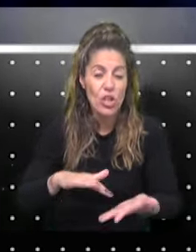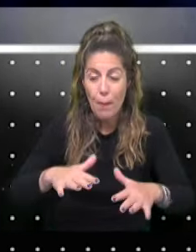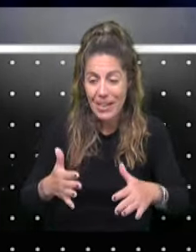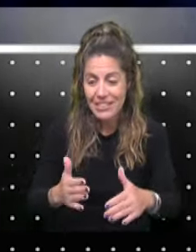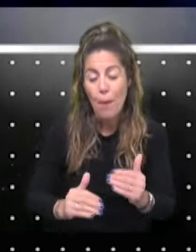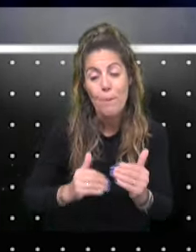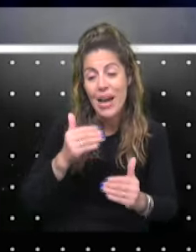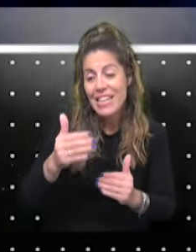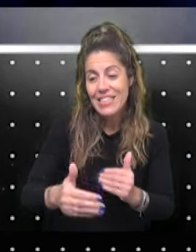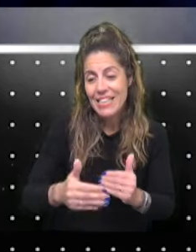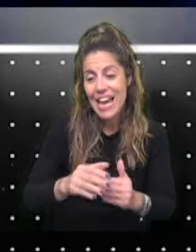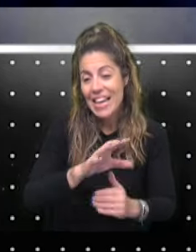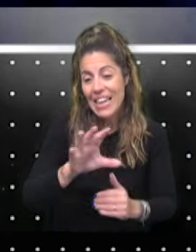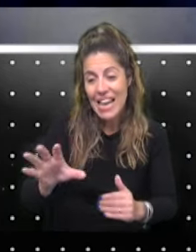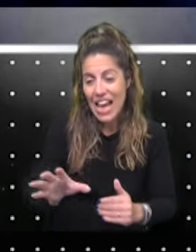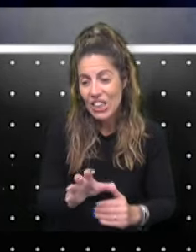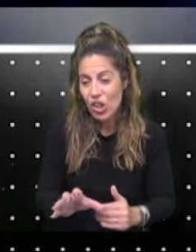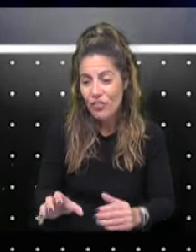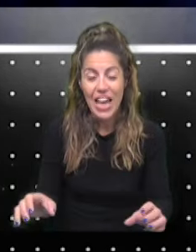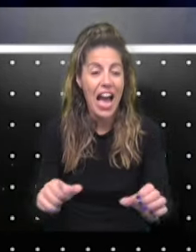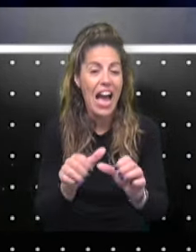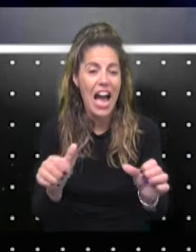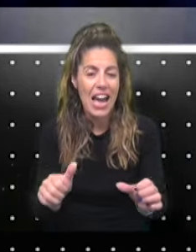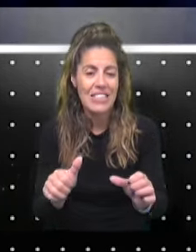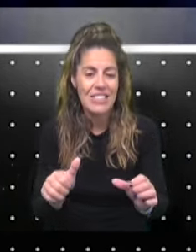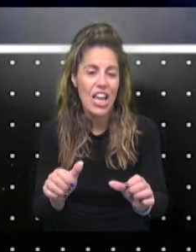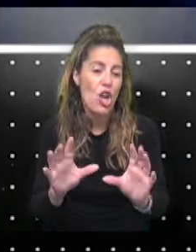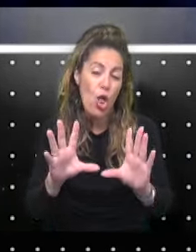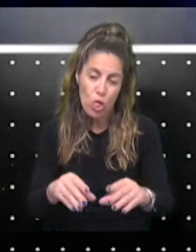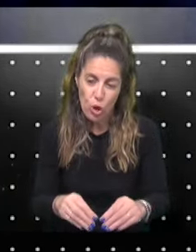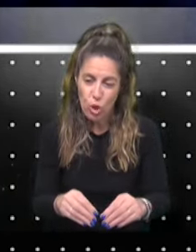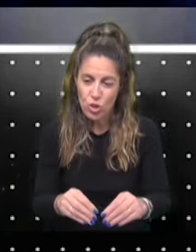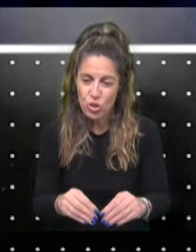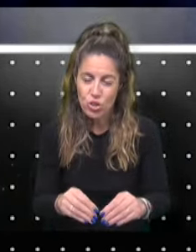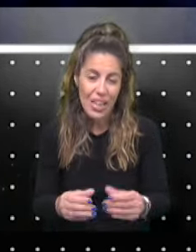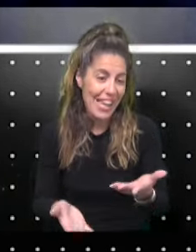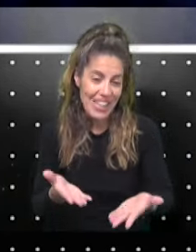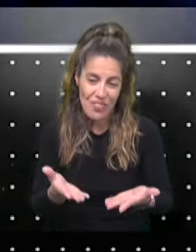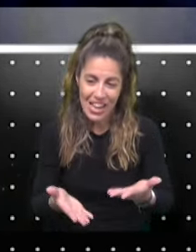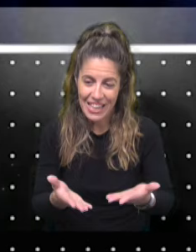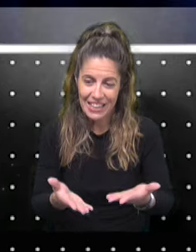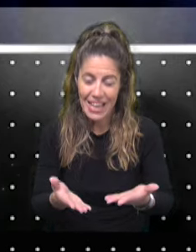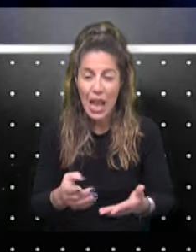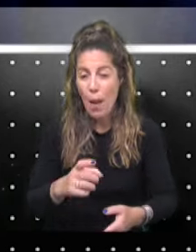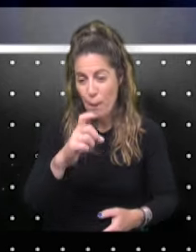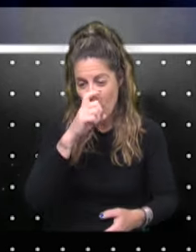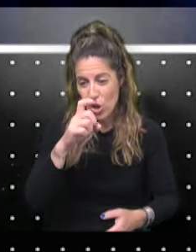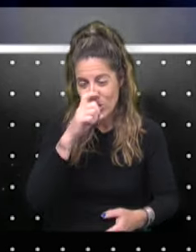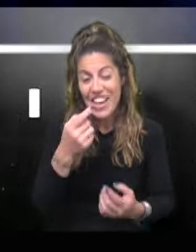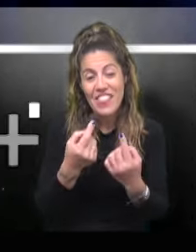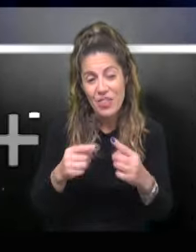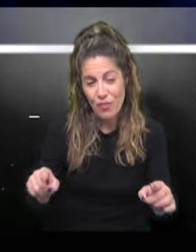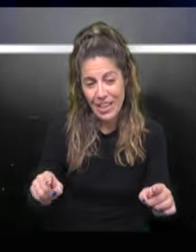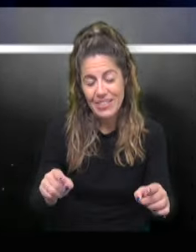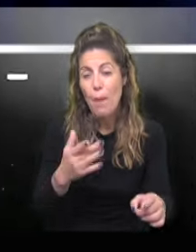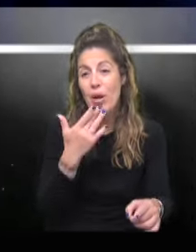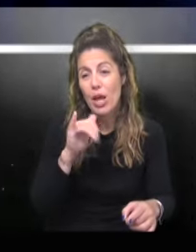allá de que la vasta geografía hace que bueno no no todo sea digamos equivalente la provincia de Buenos Aires tiene diferencias que una provincia como